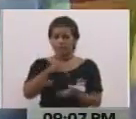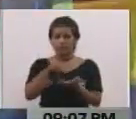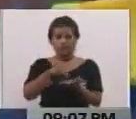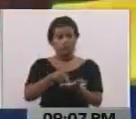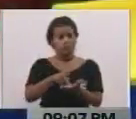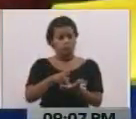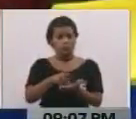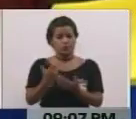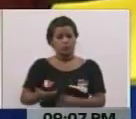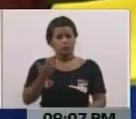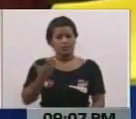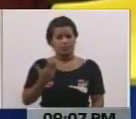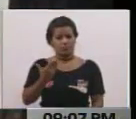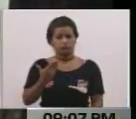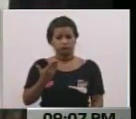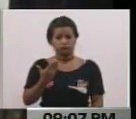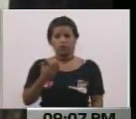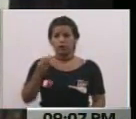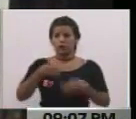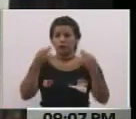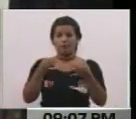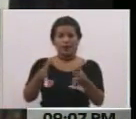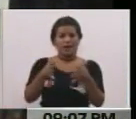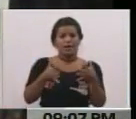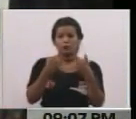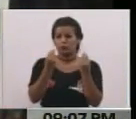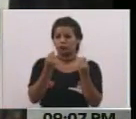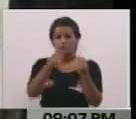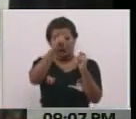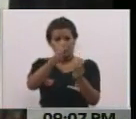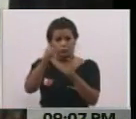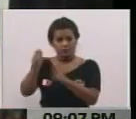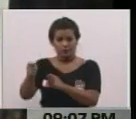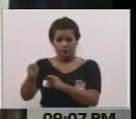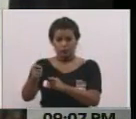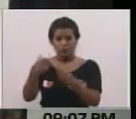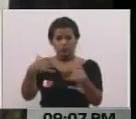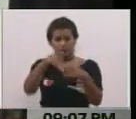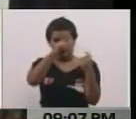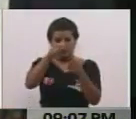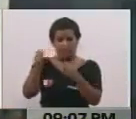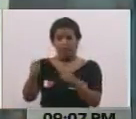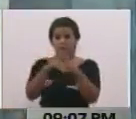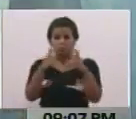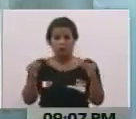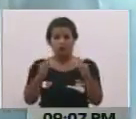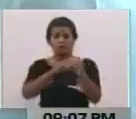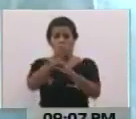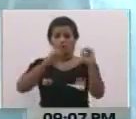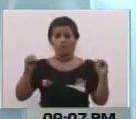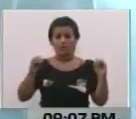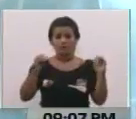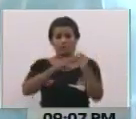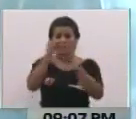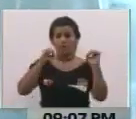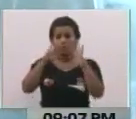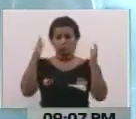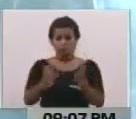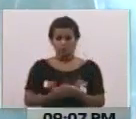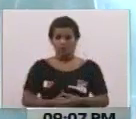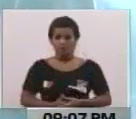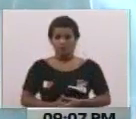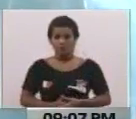papel fundamental, ganando importantes reconocimientos en estas Olimpiadas a nivel mundial.